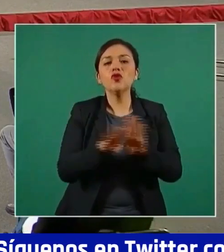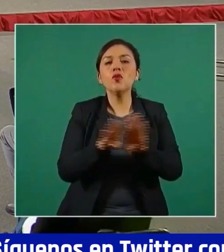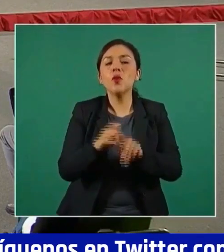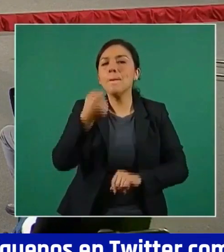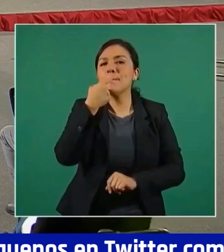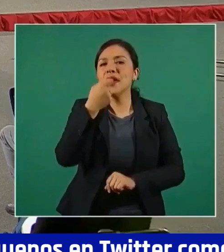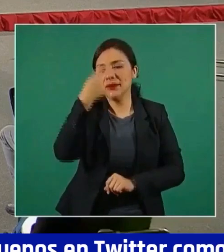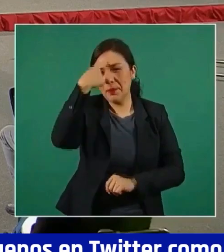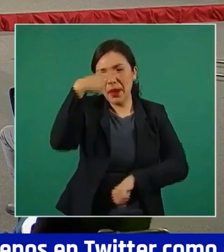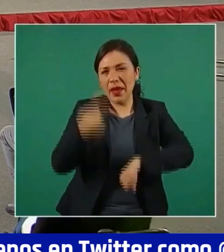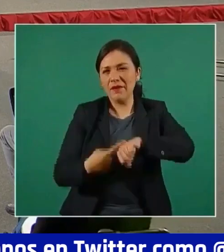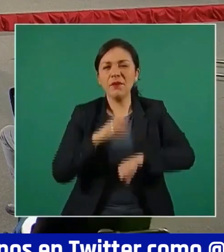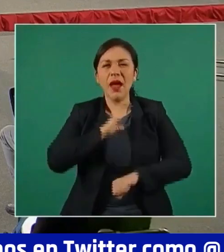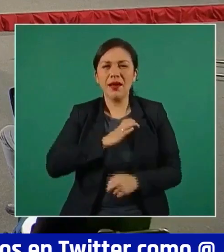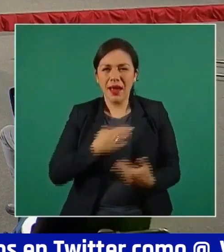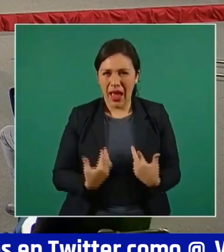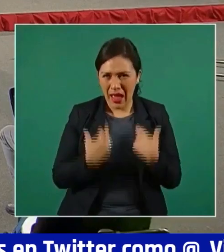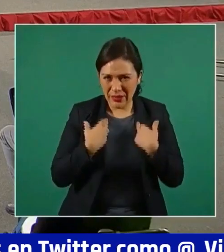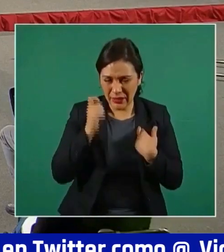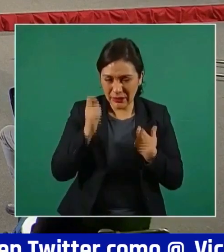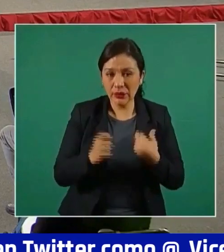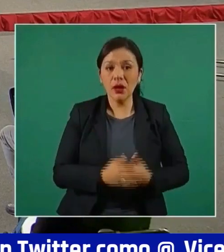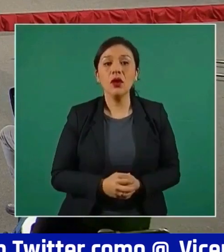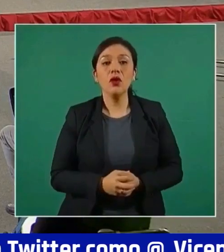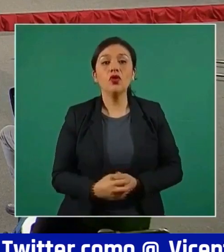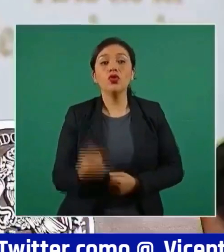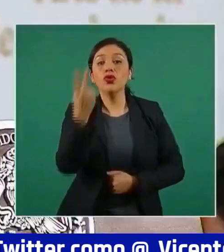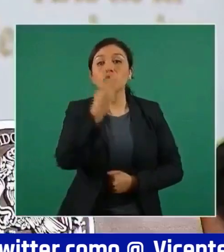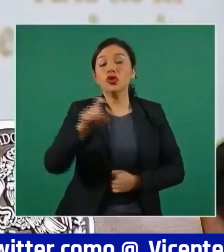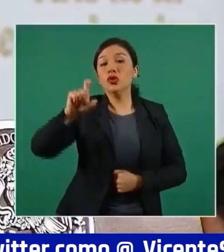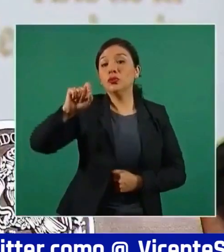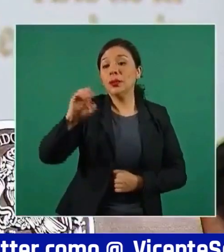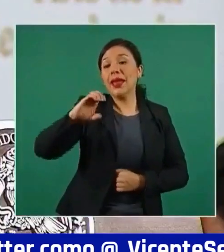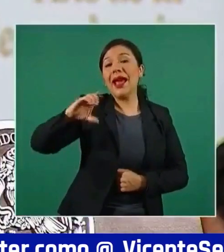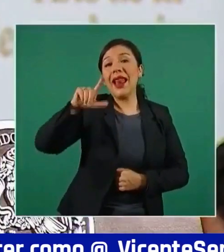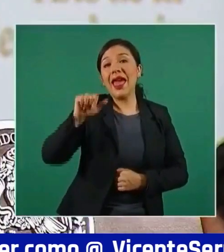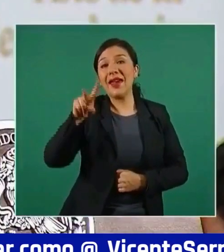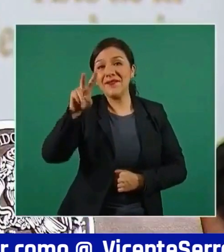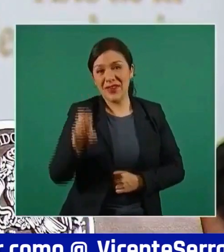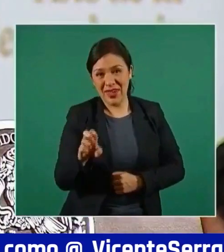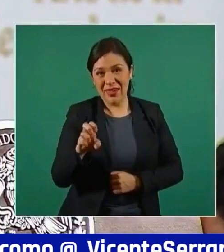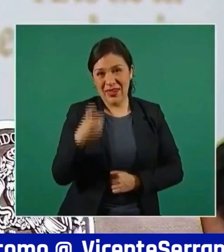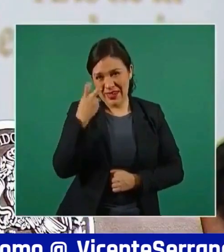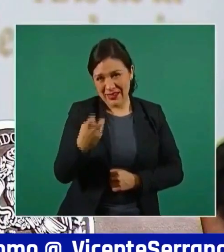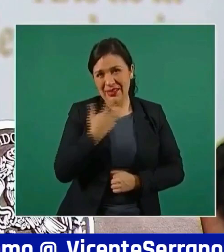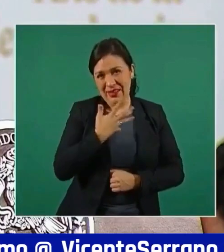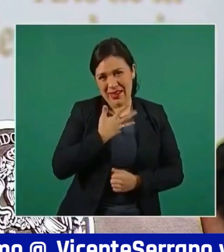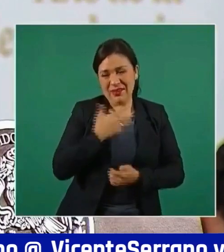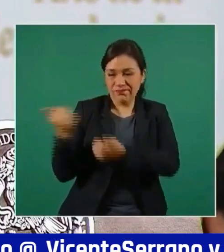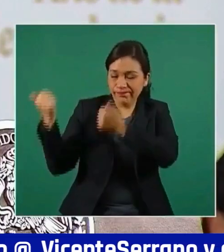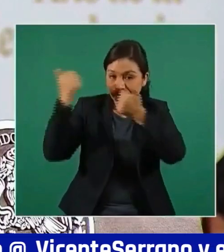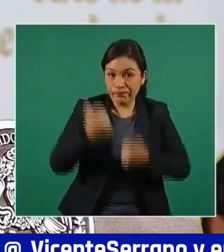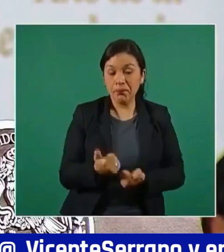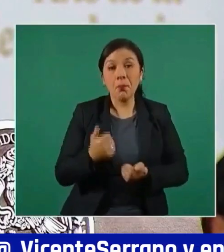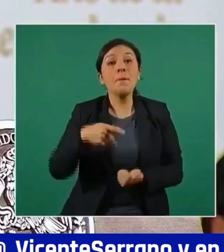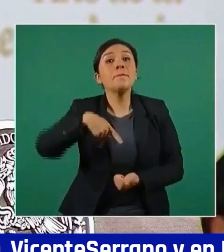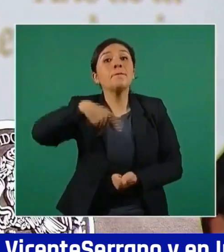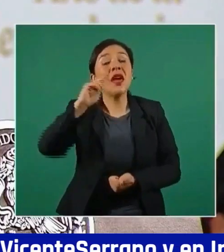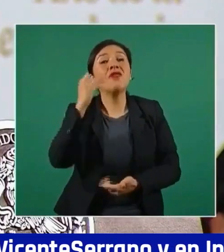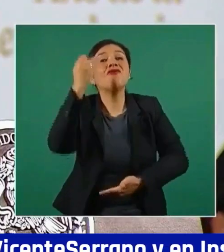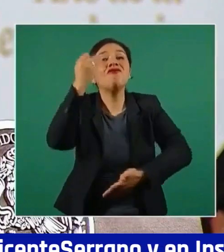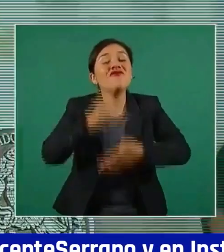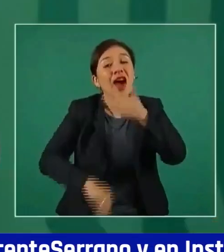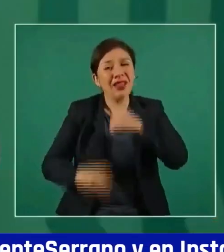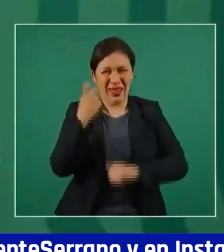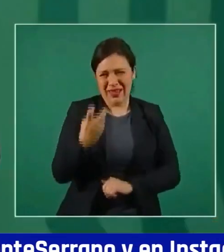medicamentos oncológicos, a las 220 claves obtenidas, y sin embargo faltaban en